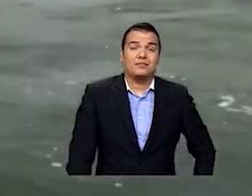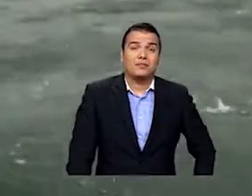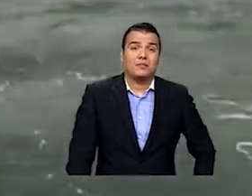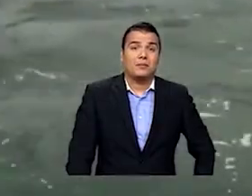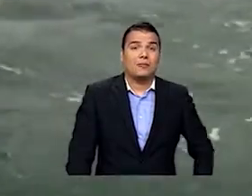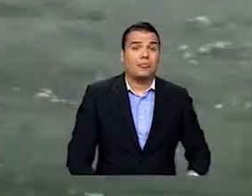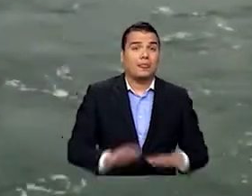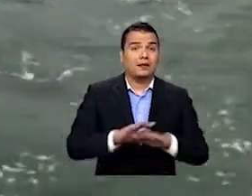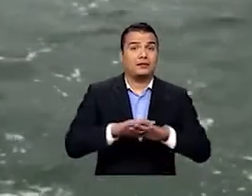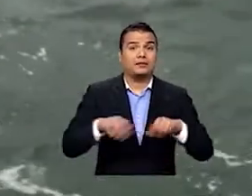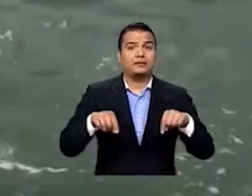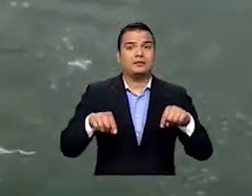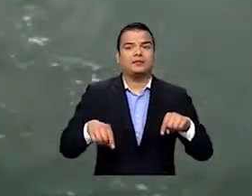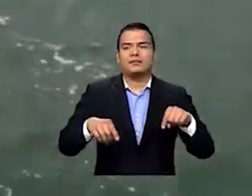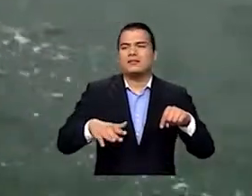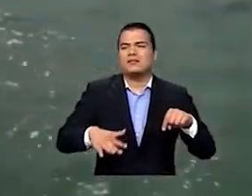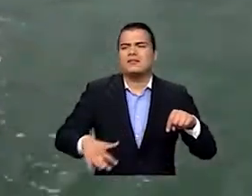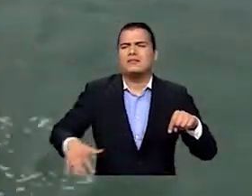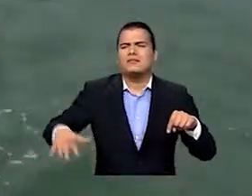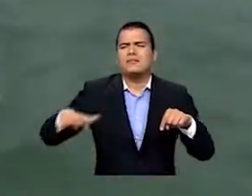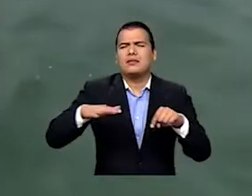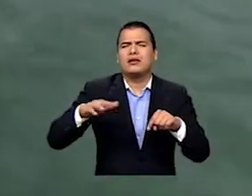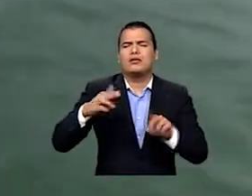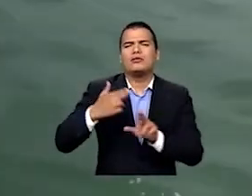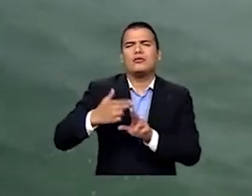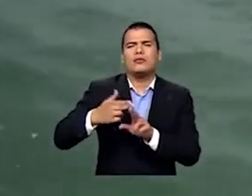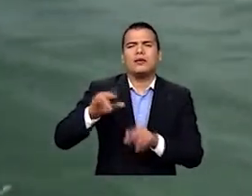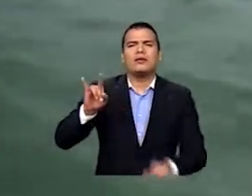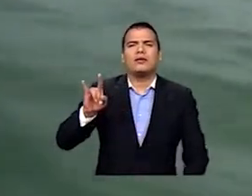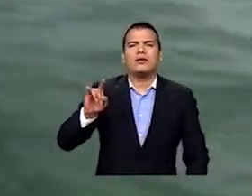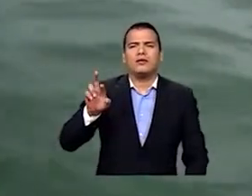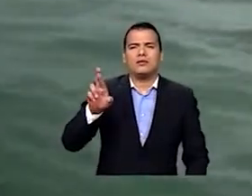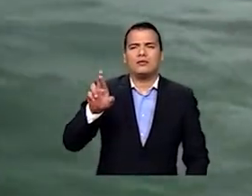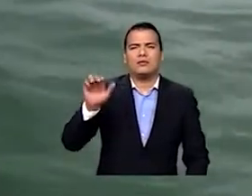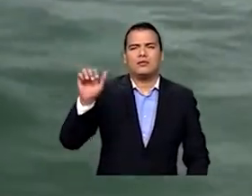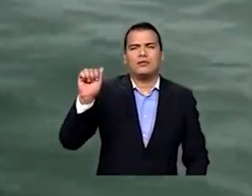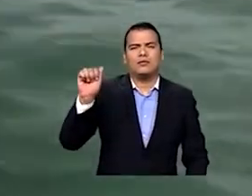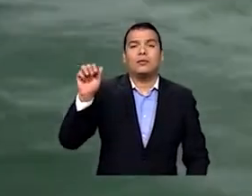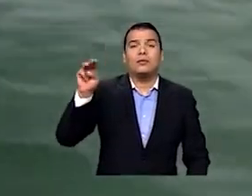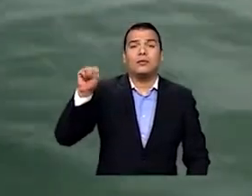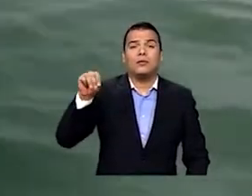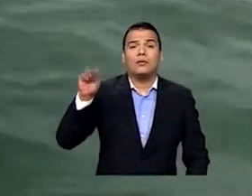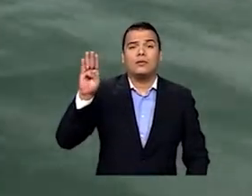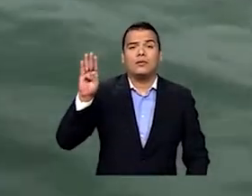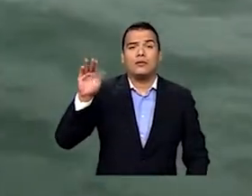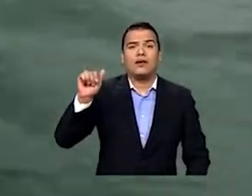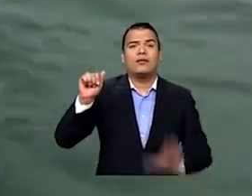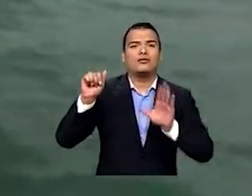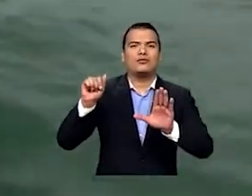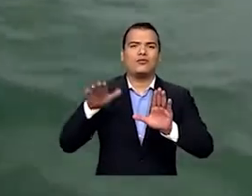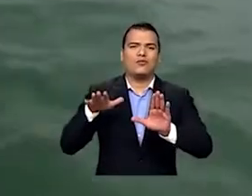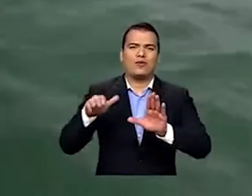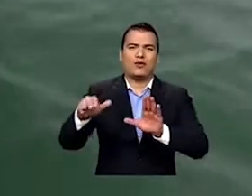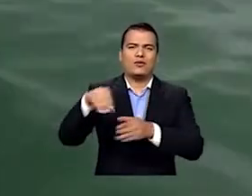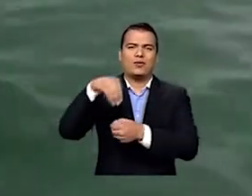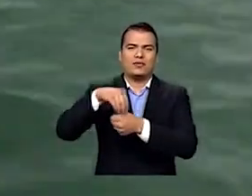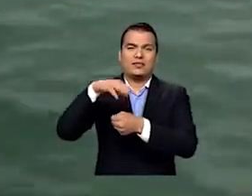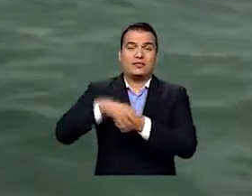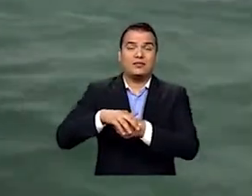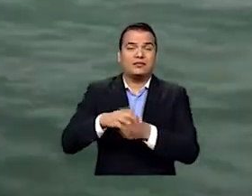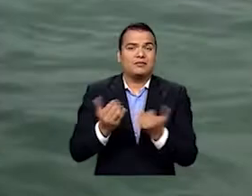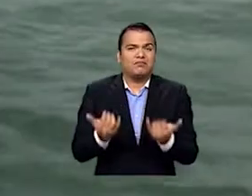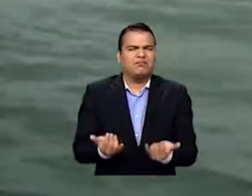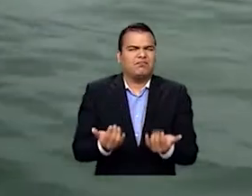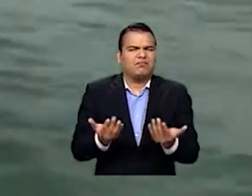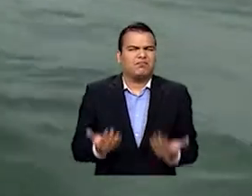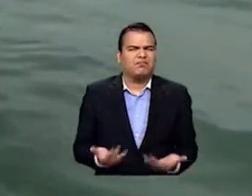Estamos en inmediaciones del Parque Nacional Uramba, Bahía Málaga, en el distrito de Buenaventura, donde en el día de hoy estamos